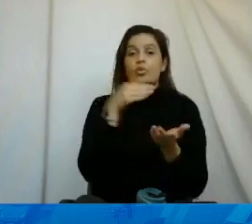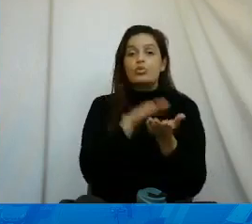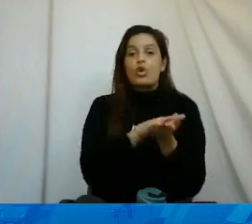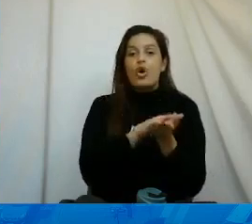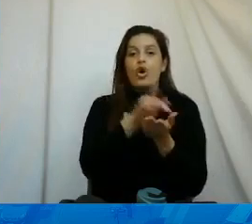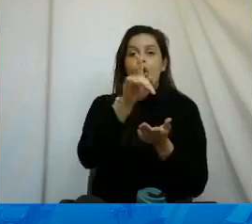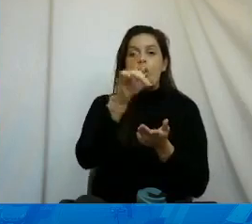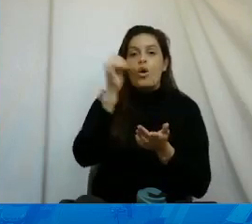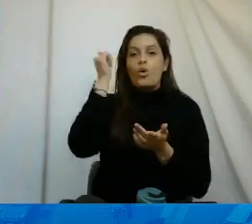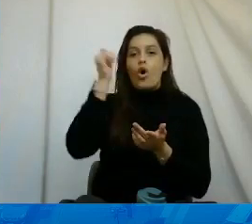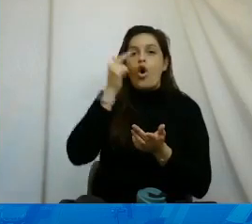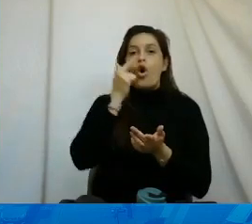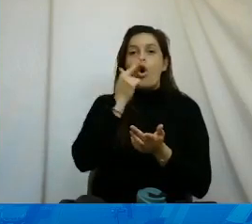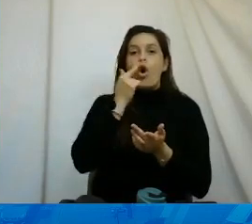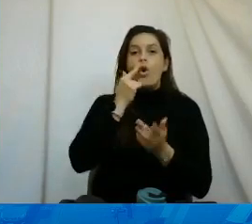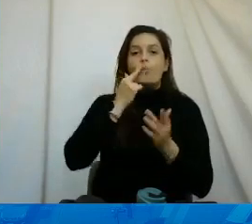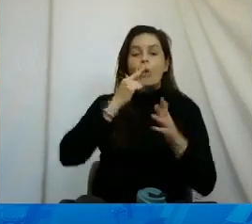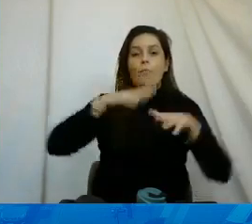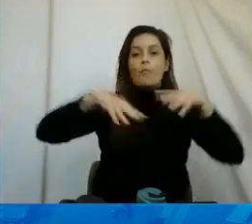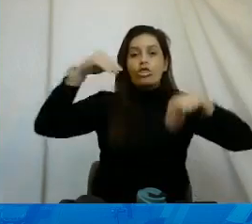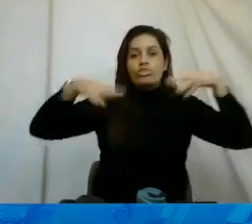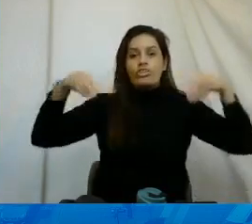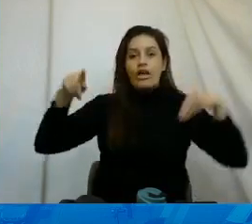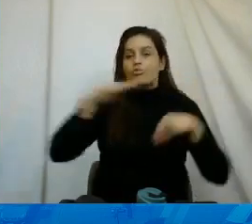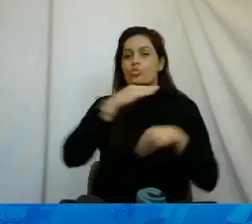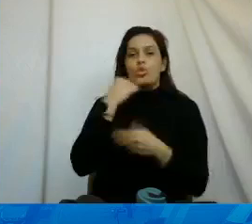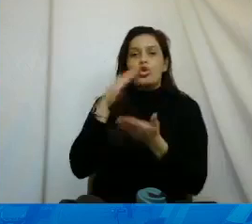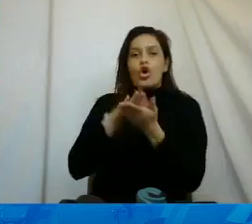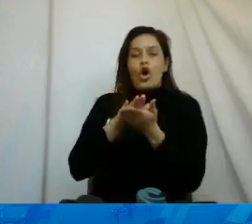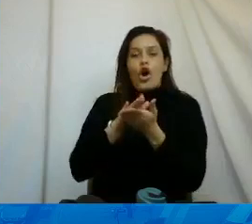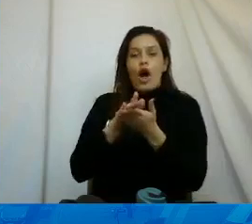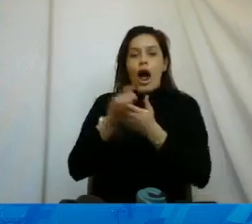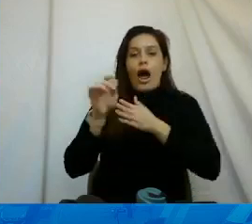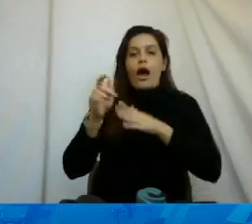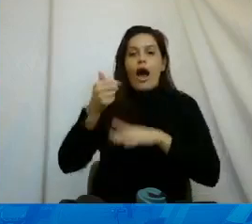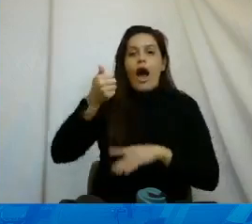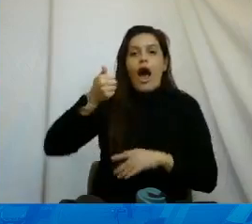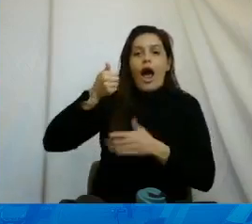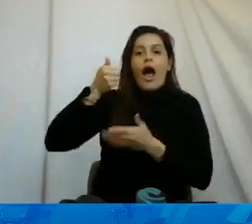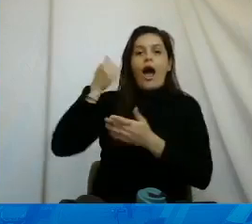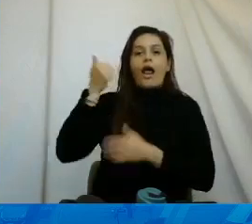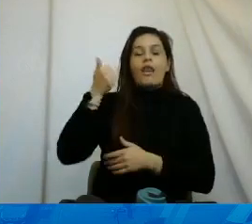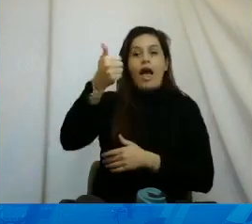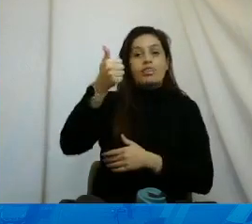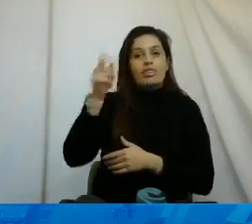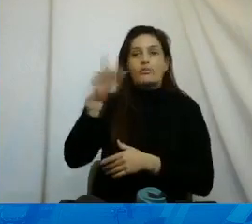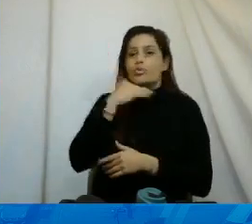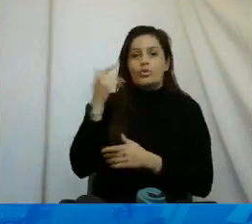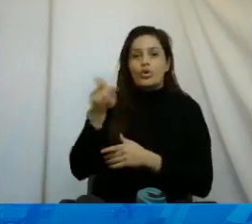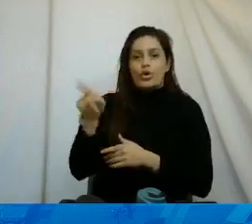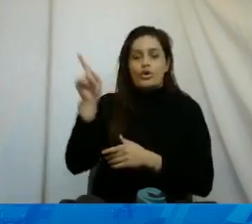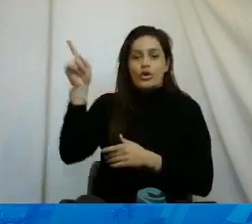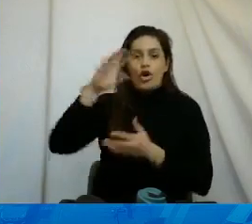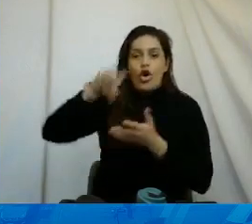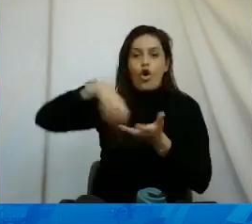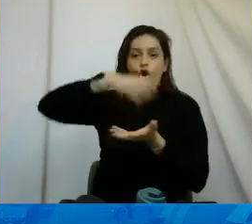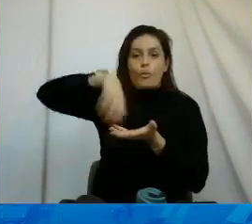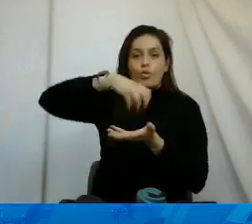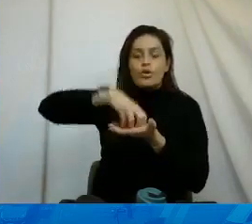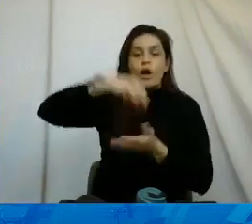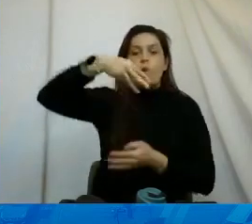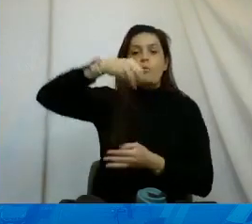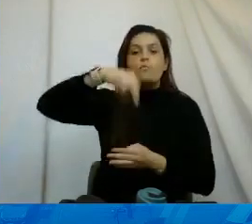Monte, Francisco Gómez Ramírez, quien además de ser alcalde de la comuna del Monte,